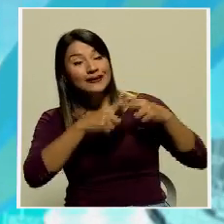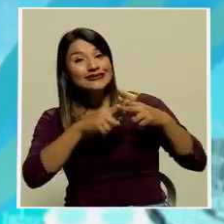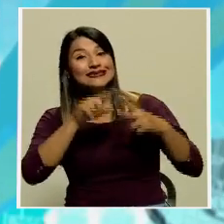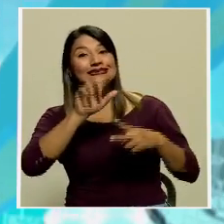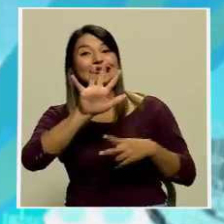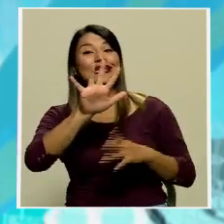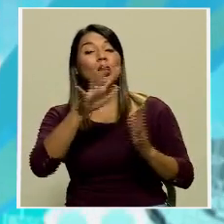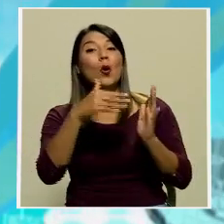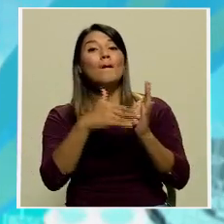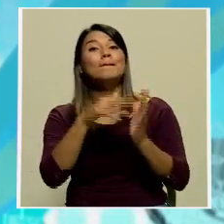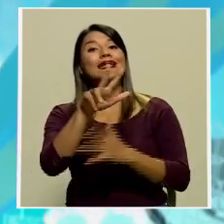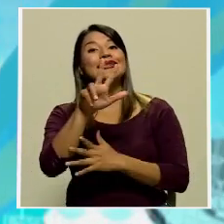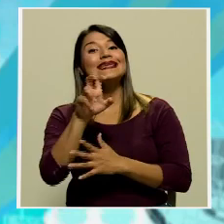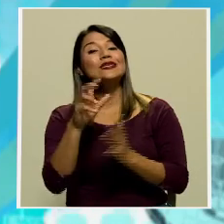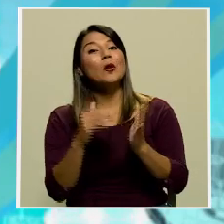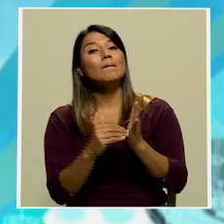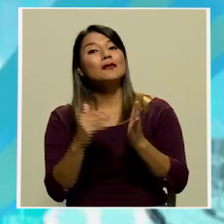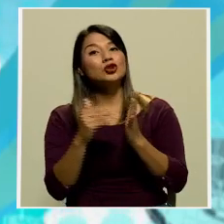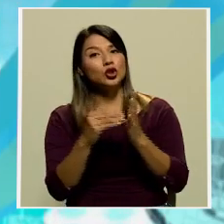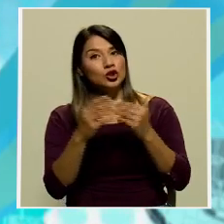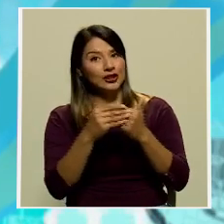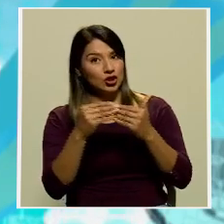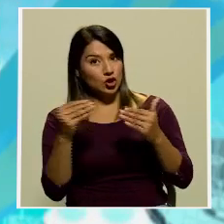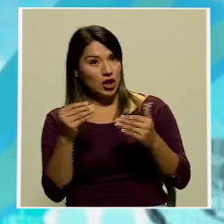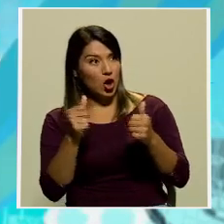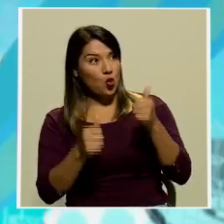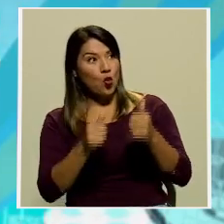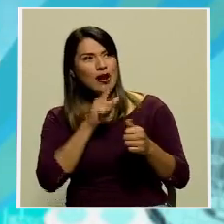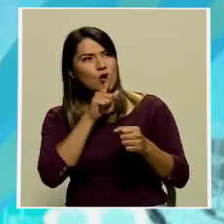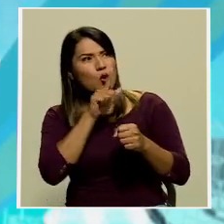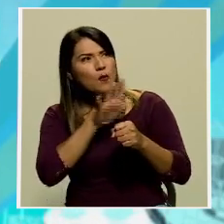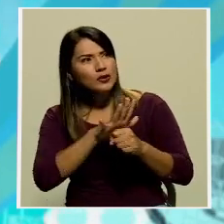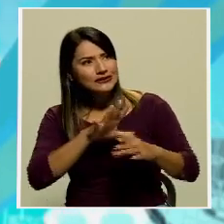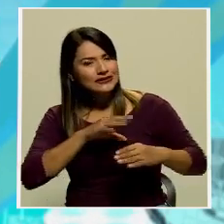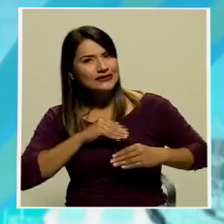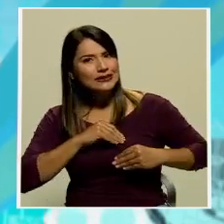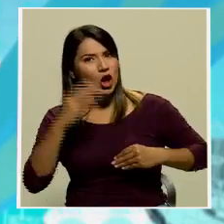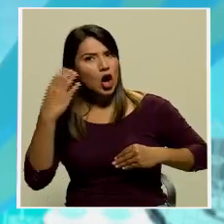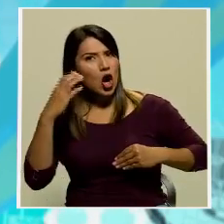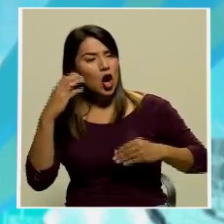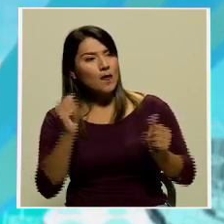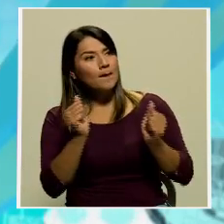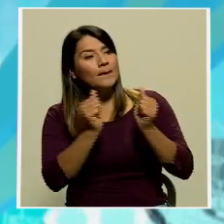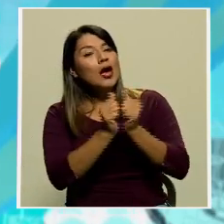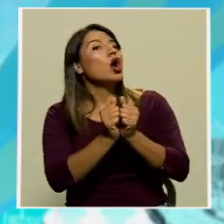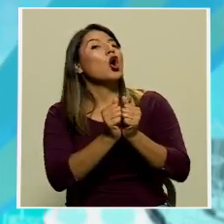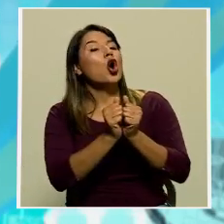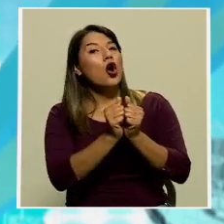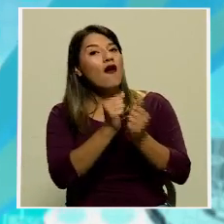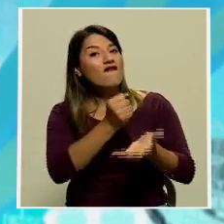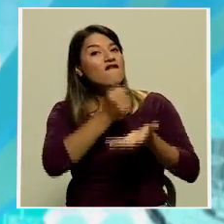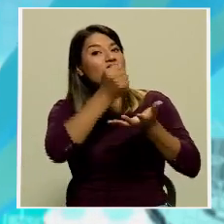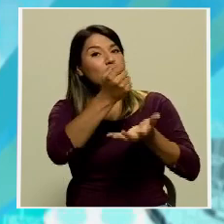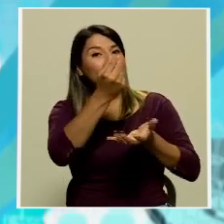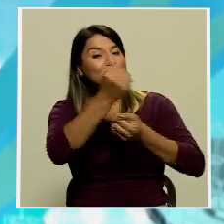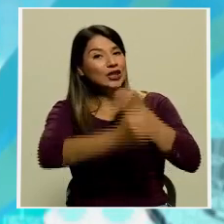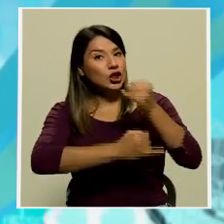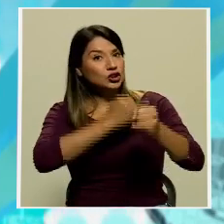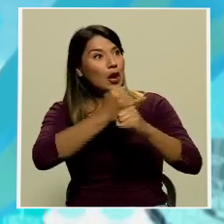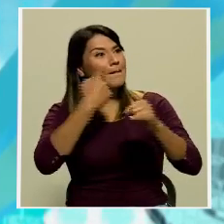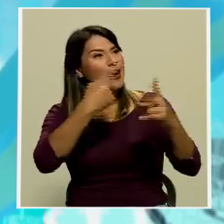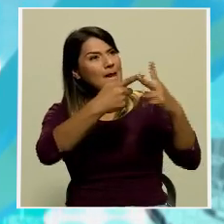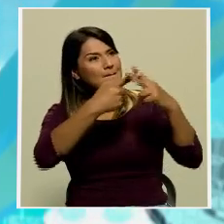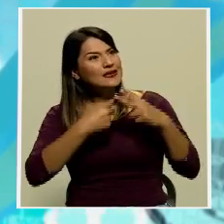de dólares. ¿Qué compromisos hizo el gobierno ante el Fondo Monetario Internacional para obtener ese dinero y cómo se lo tomó la